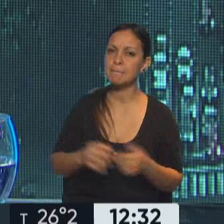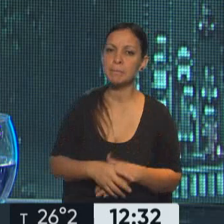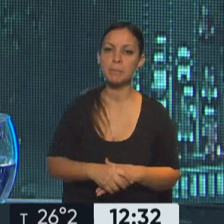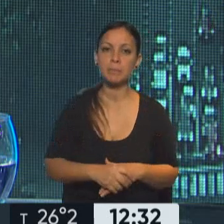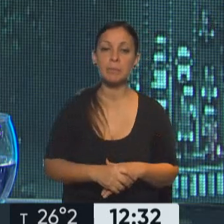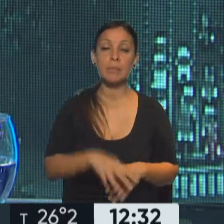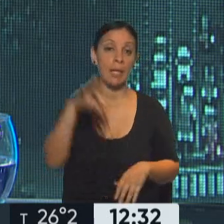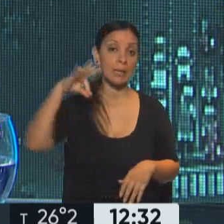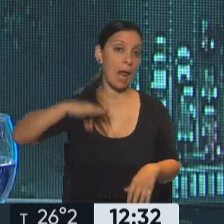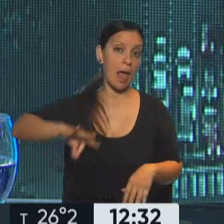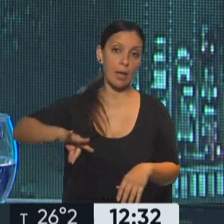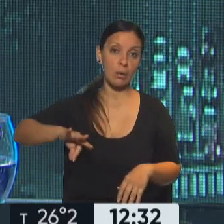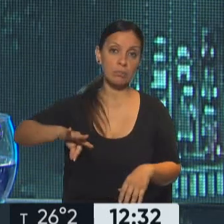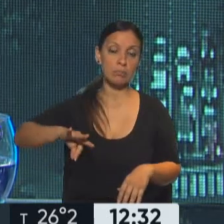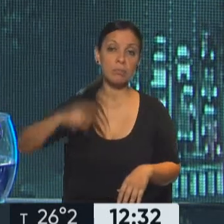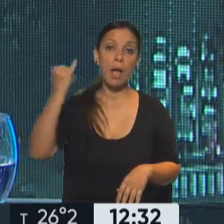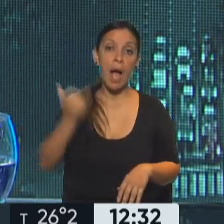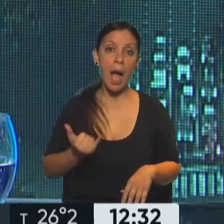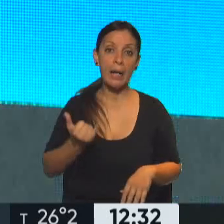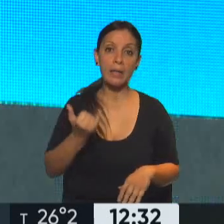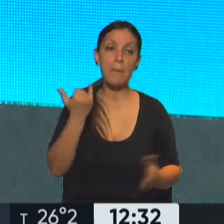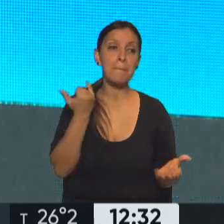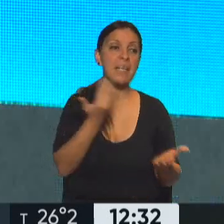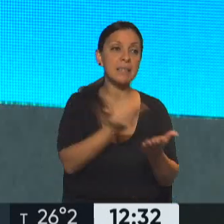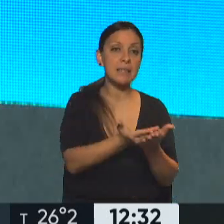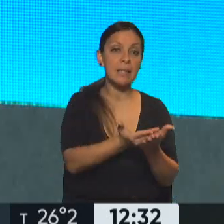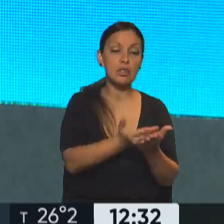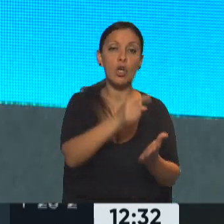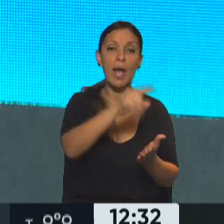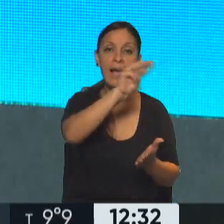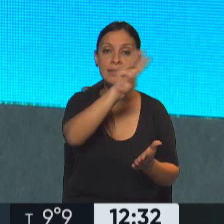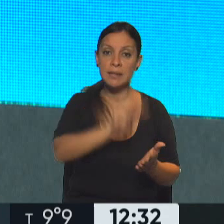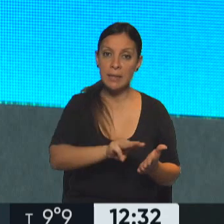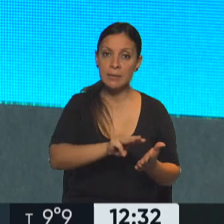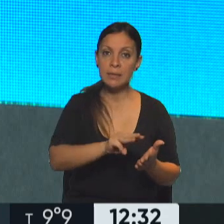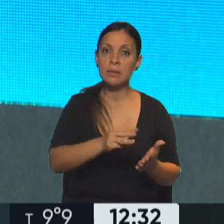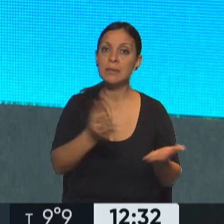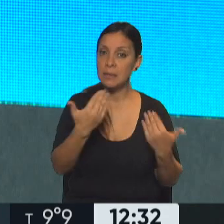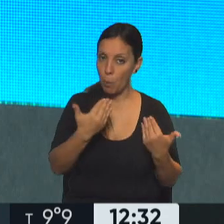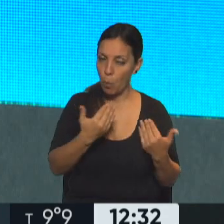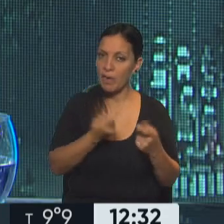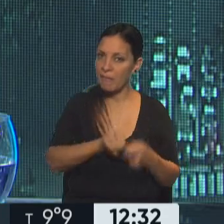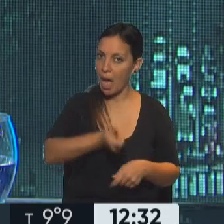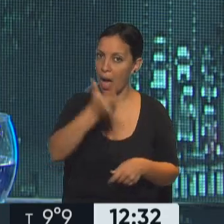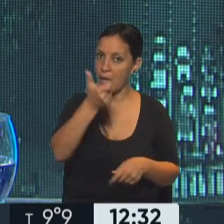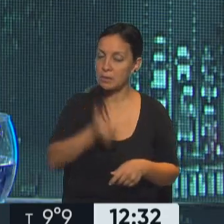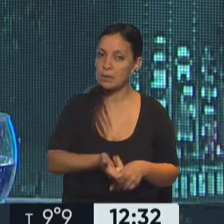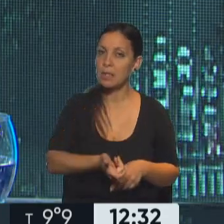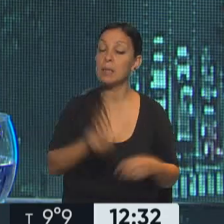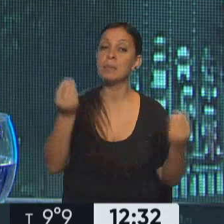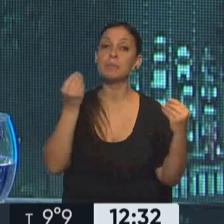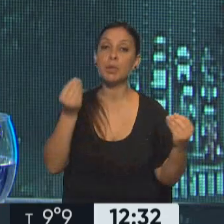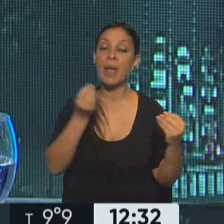el salario, cuando hay una presentación inmediata ante ANSES, que se puede hacer de manera muy sencilla porque es